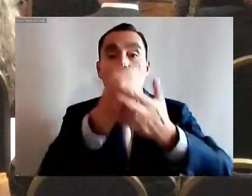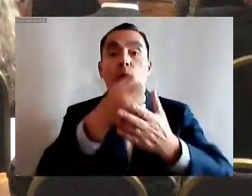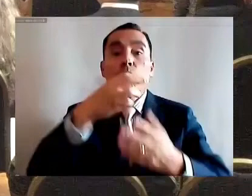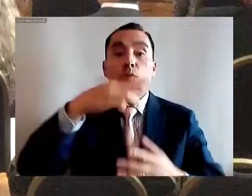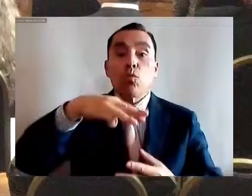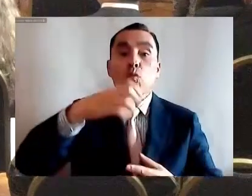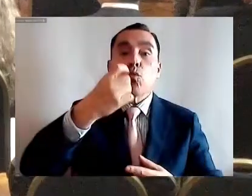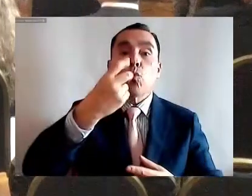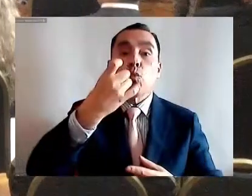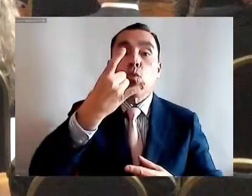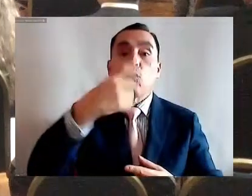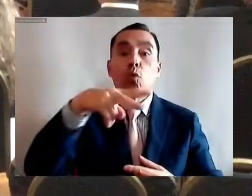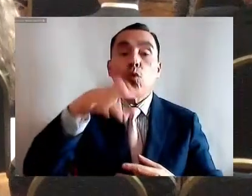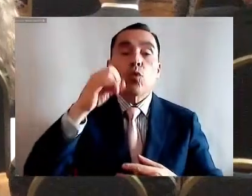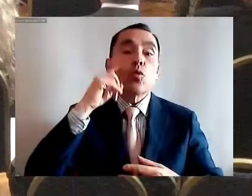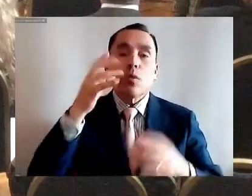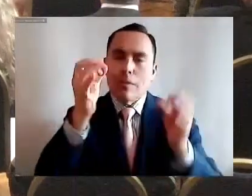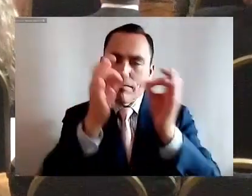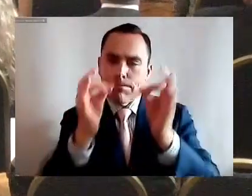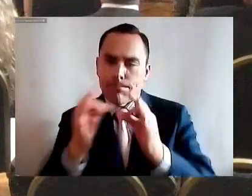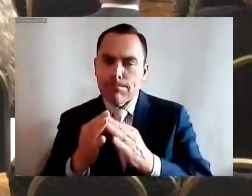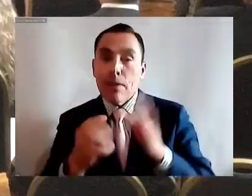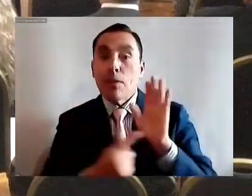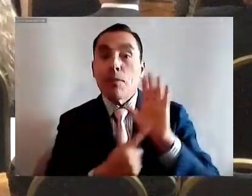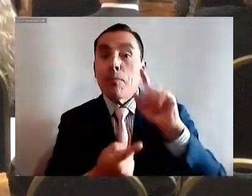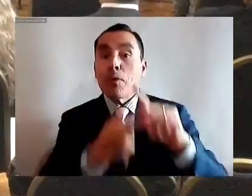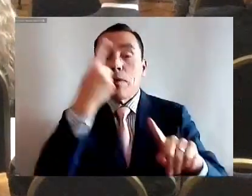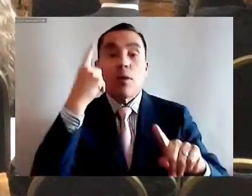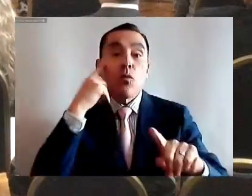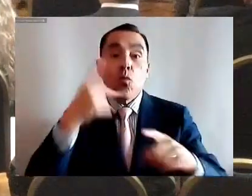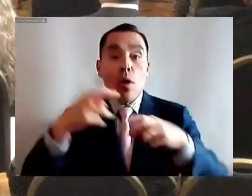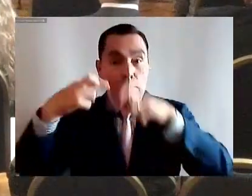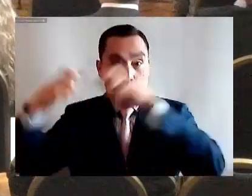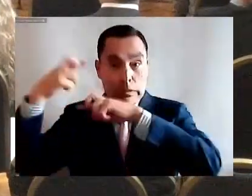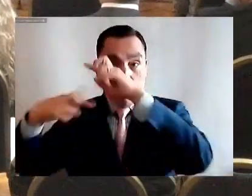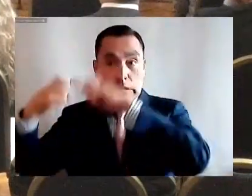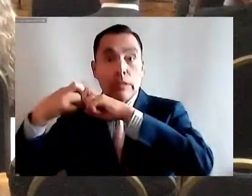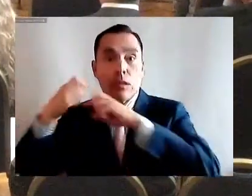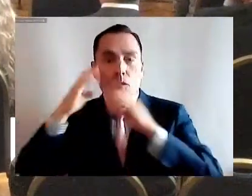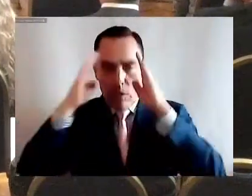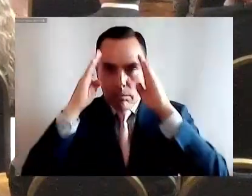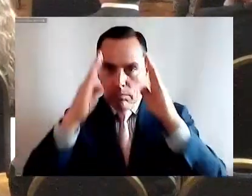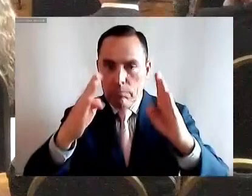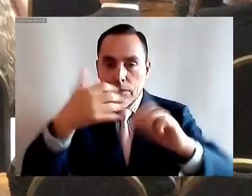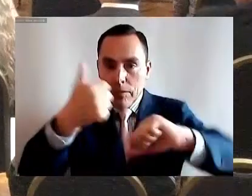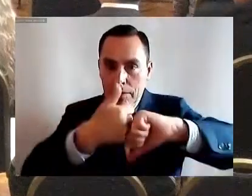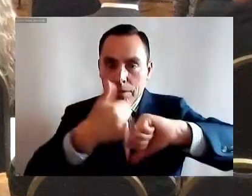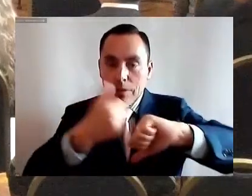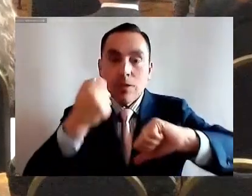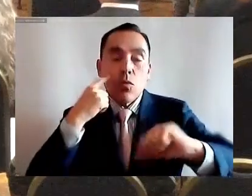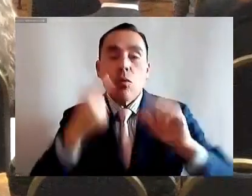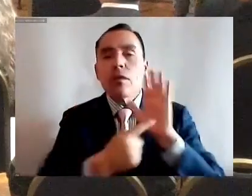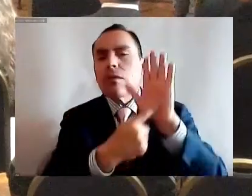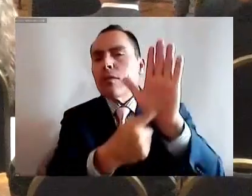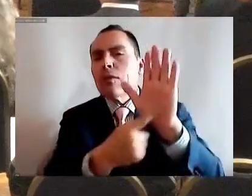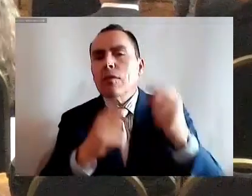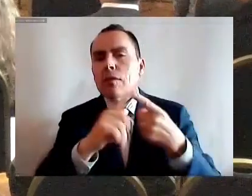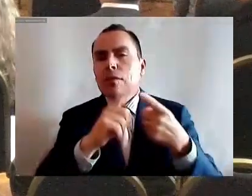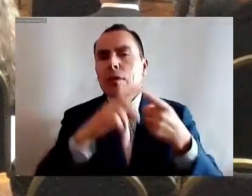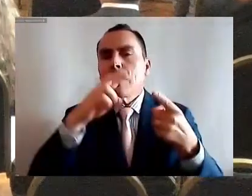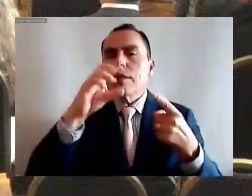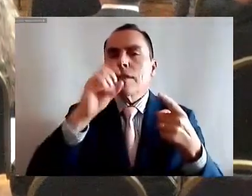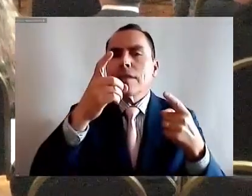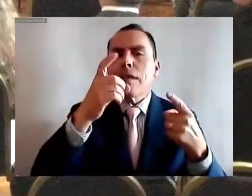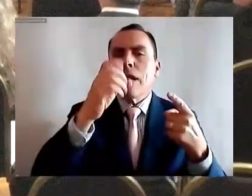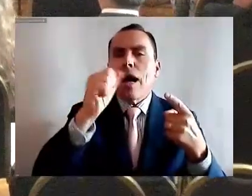moderadora del primer panel denominado Derecho Civil Patrimonial en Perspectiva de Género y nos presentará a nuestras expositoras, María Agnes Salá y María